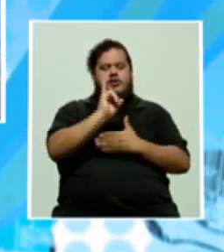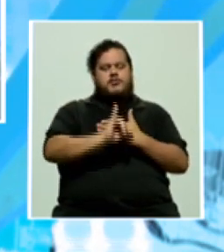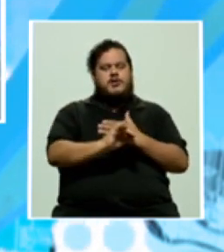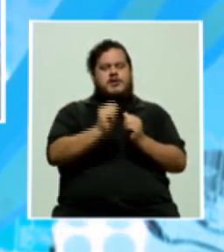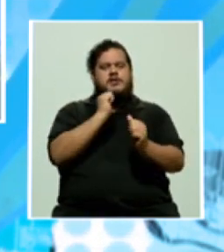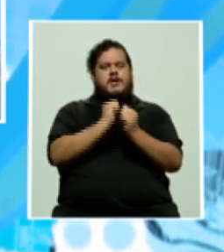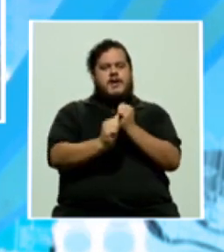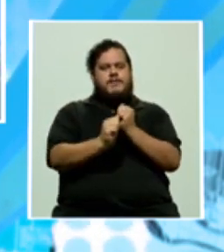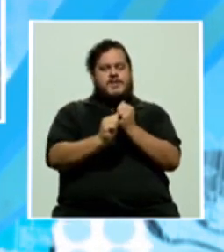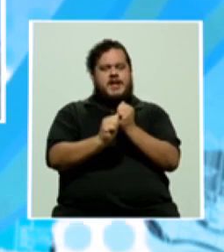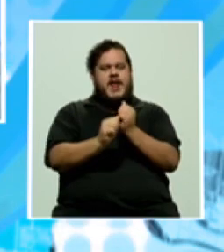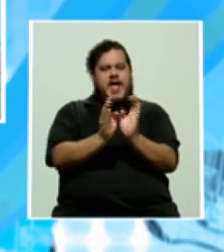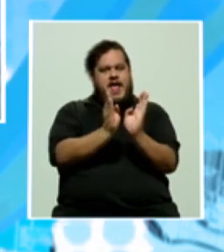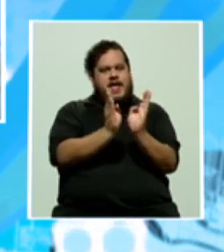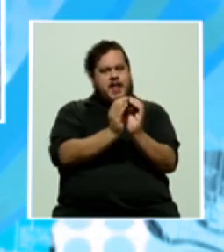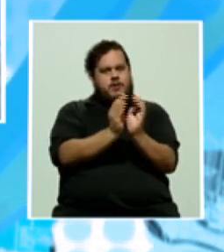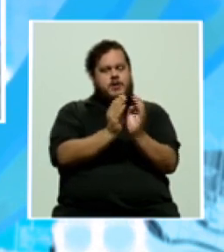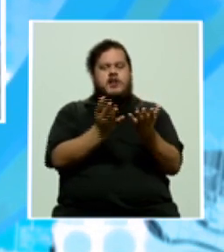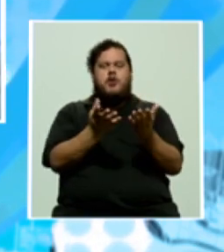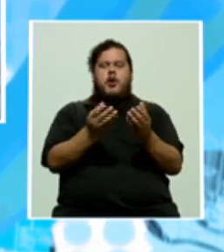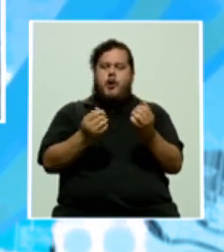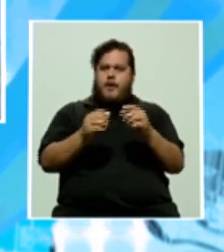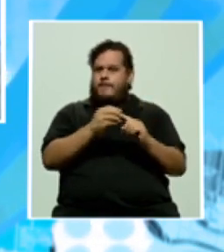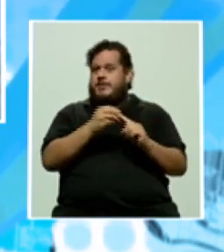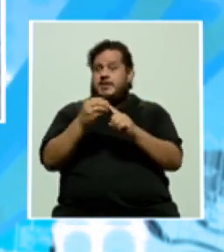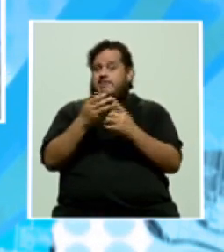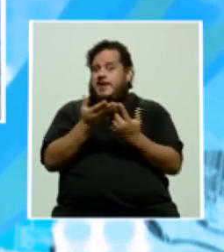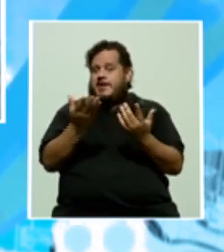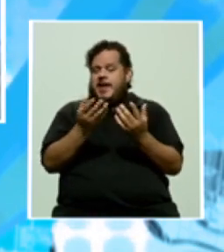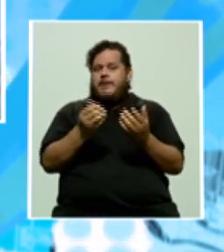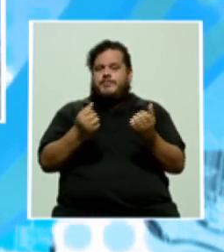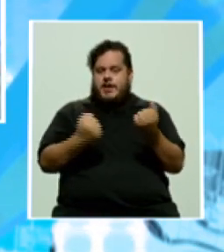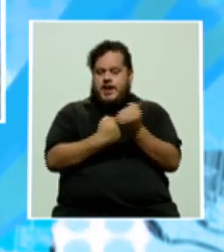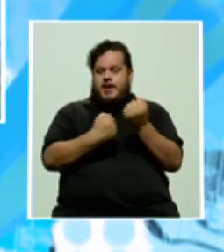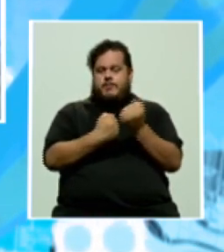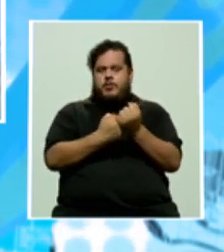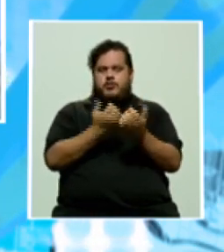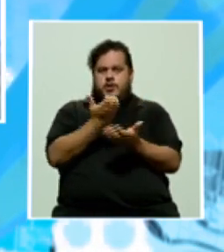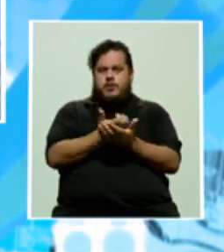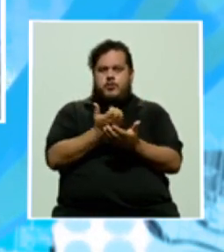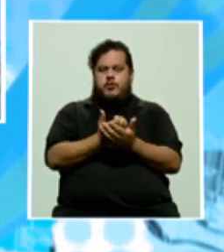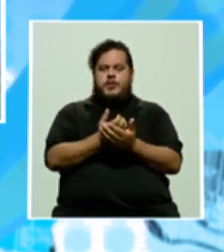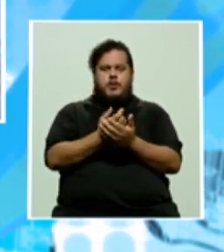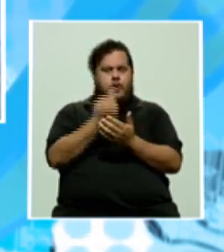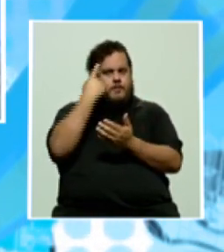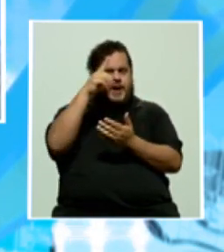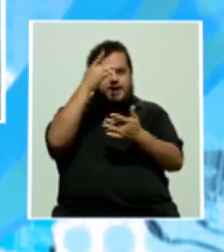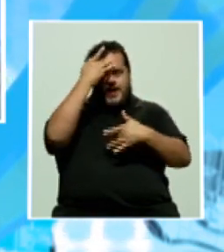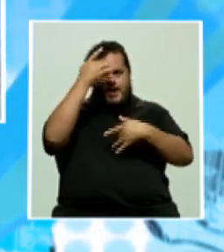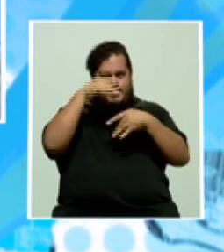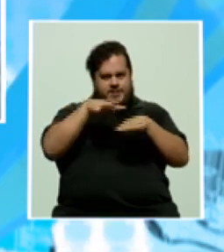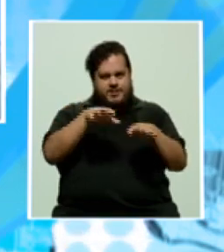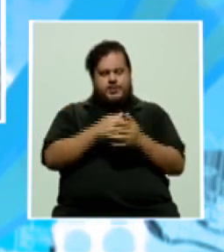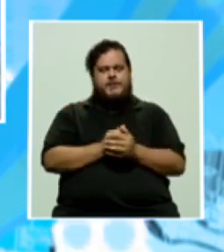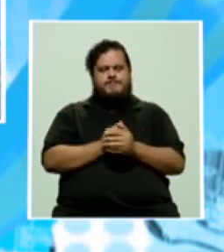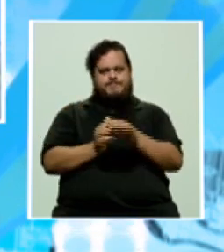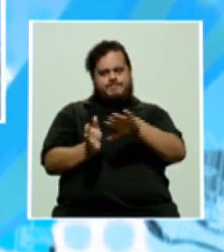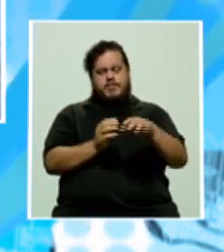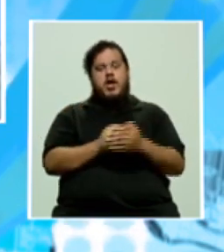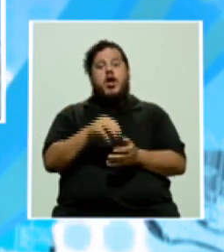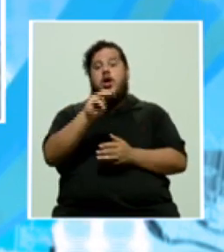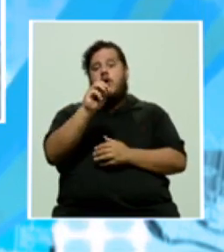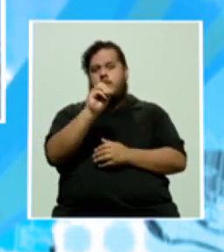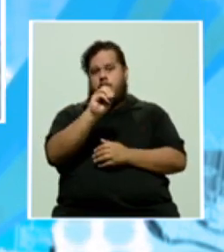en particular el apoyo económico producto de los daños de la pandemia. Señor Moore, buenas noches. ¿Cómo queda